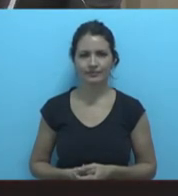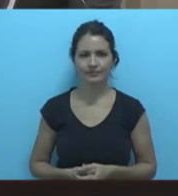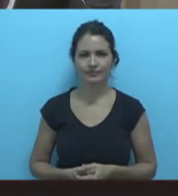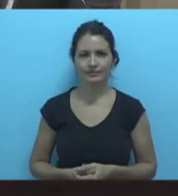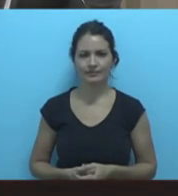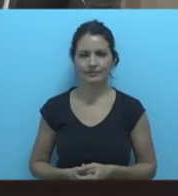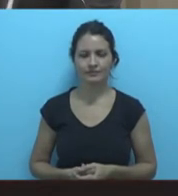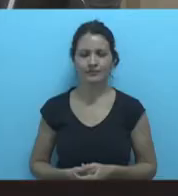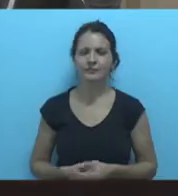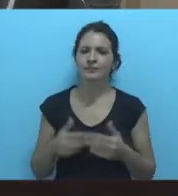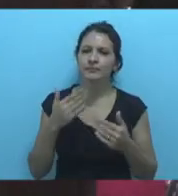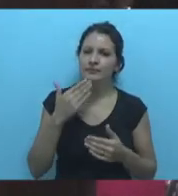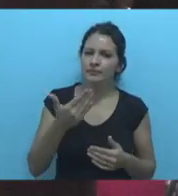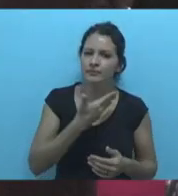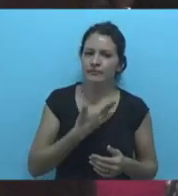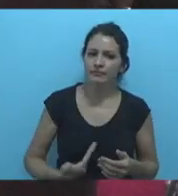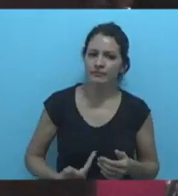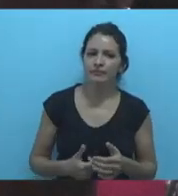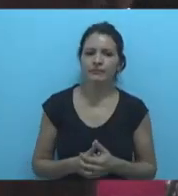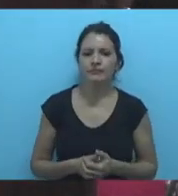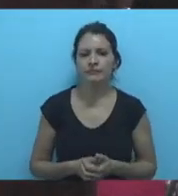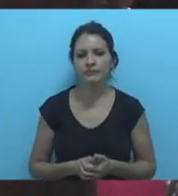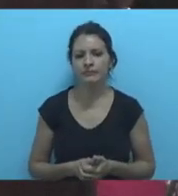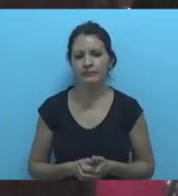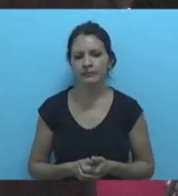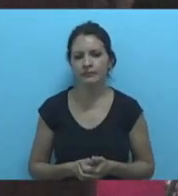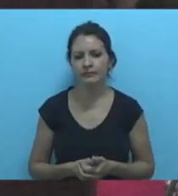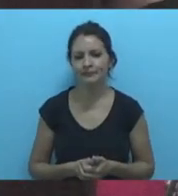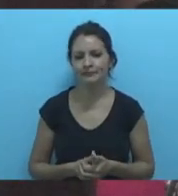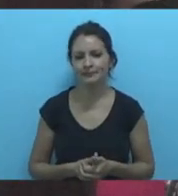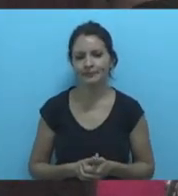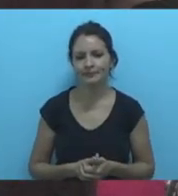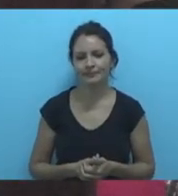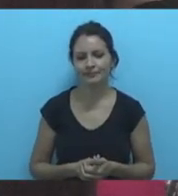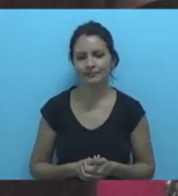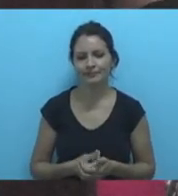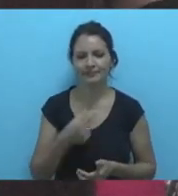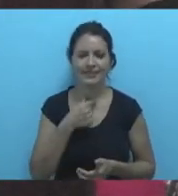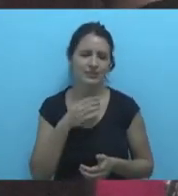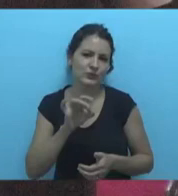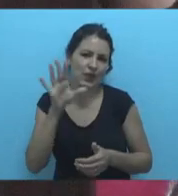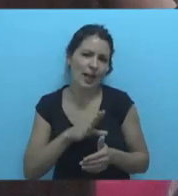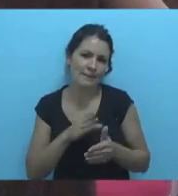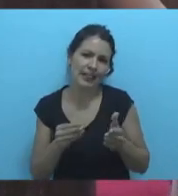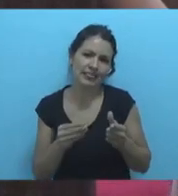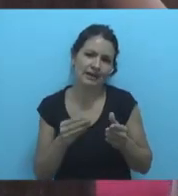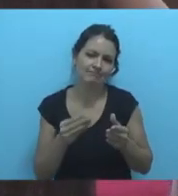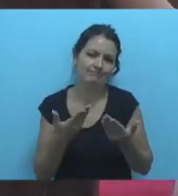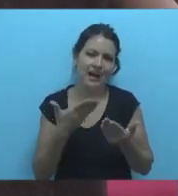Gracias, señor presidente. Bueno, también quería sumarme a las palabras de las diputadas y los diputados